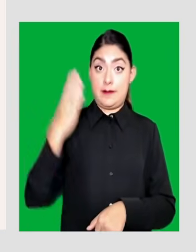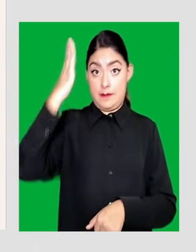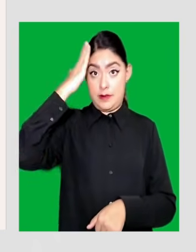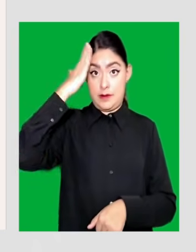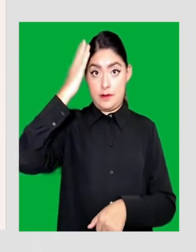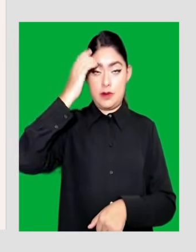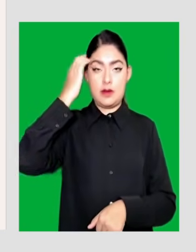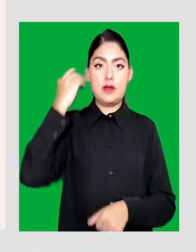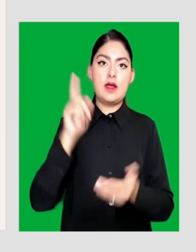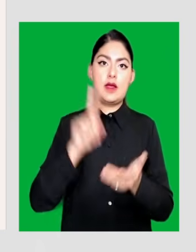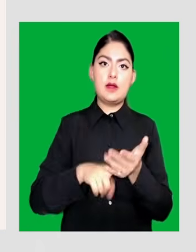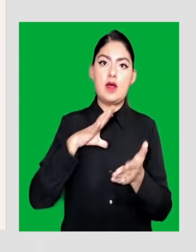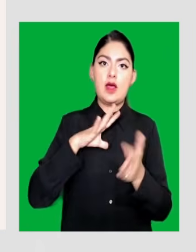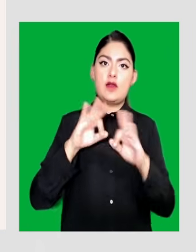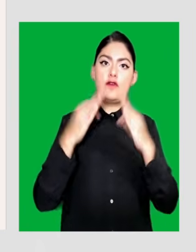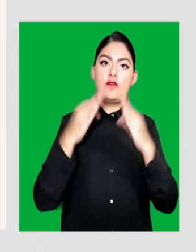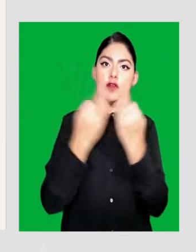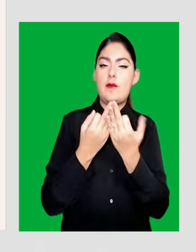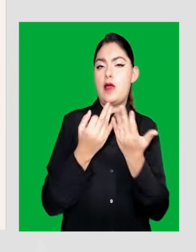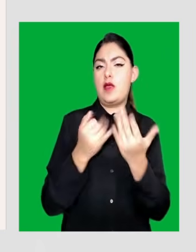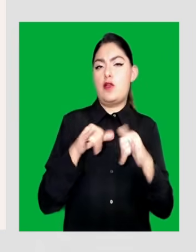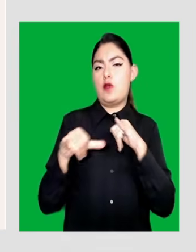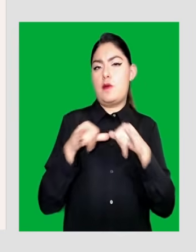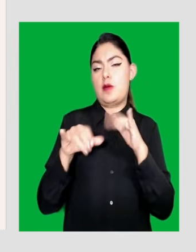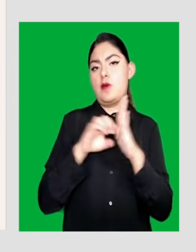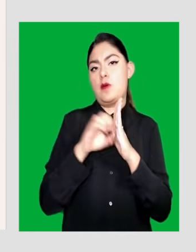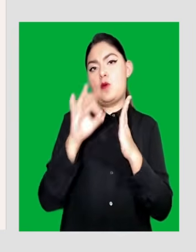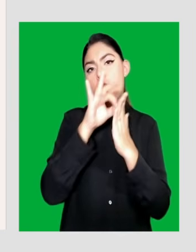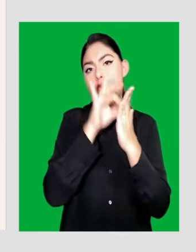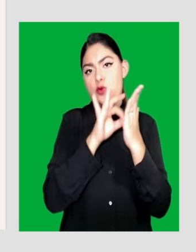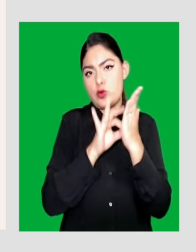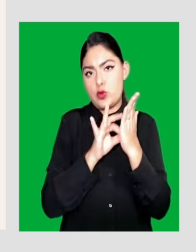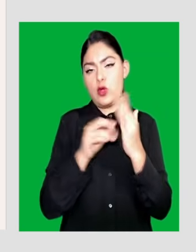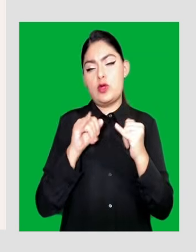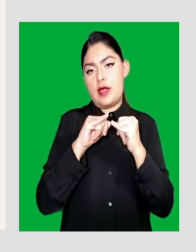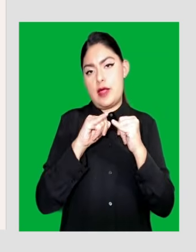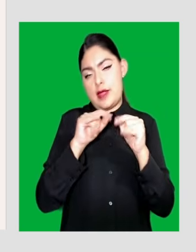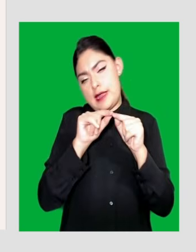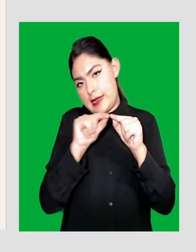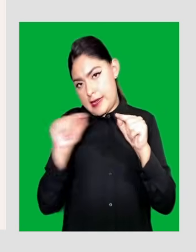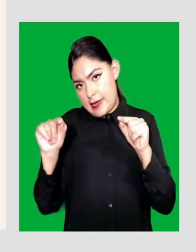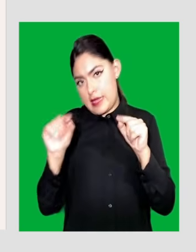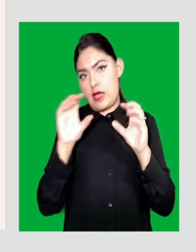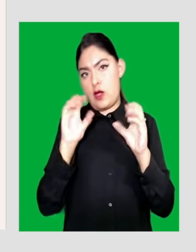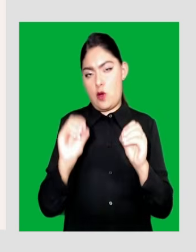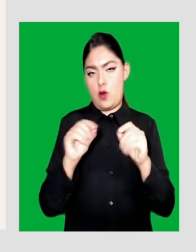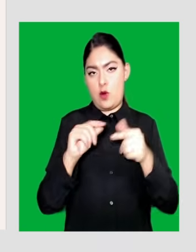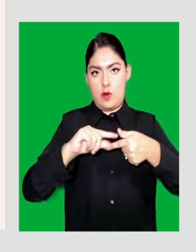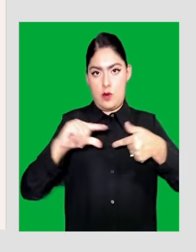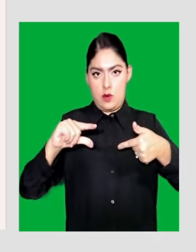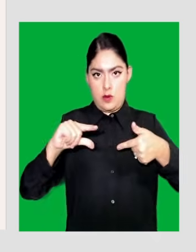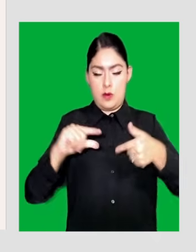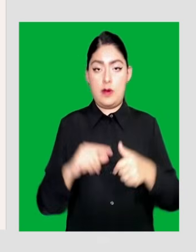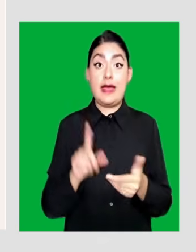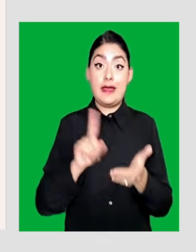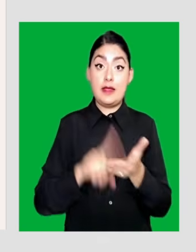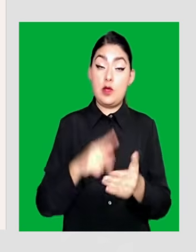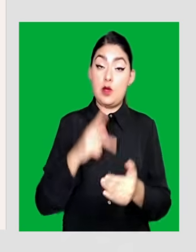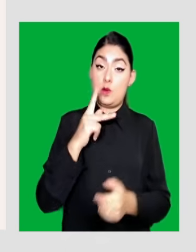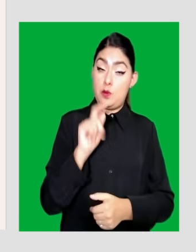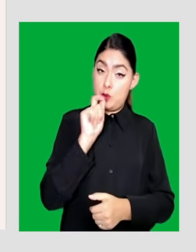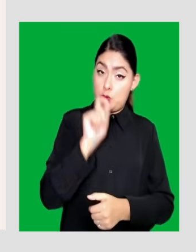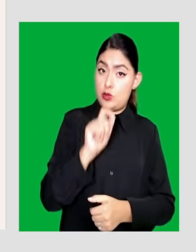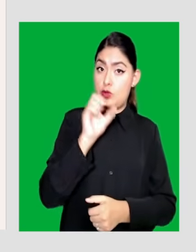algunos opcionales que añaden más funcionalidades. Veamos qué hace cada uno. Los archivos